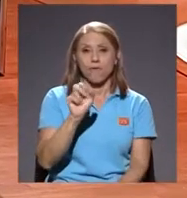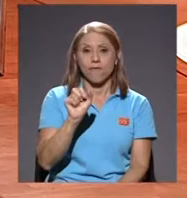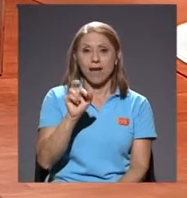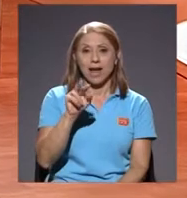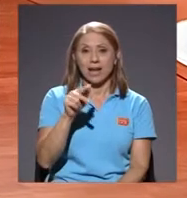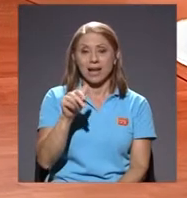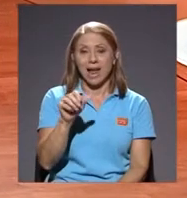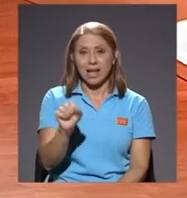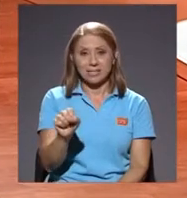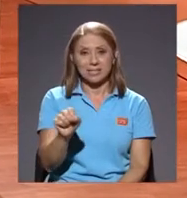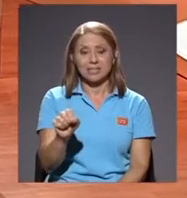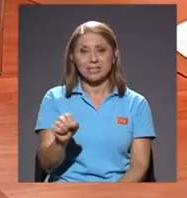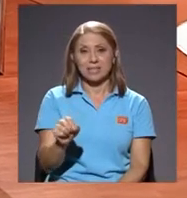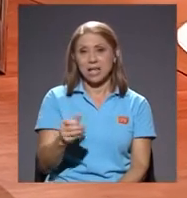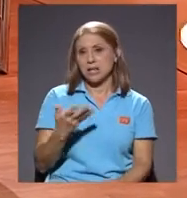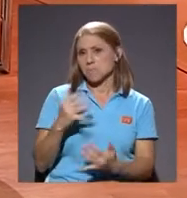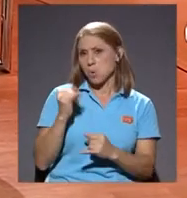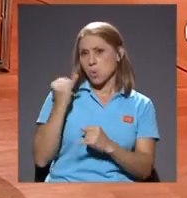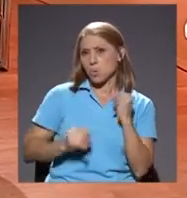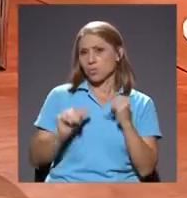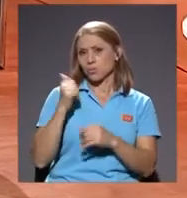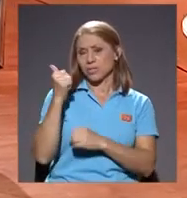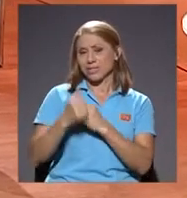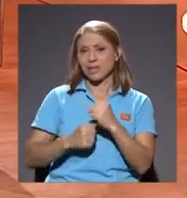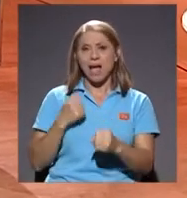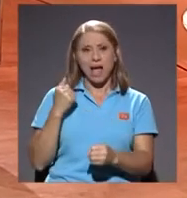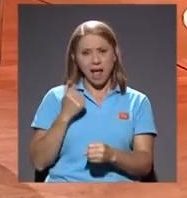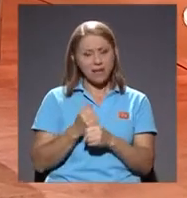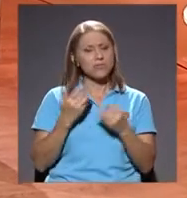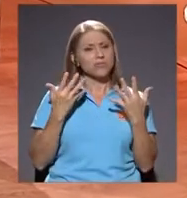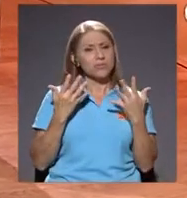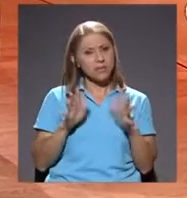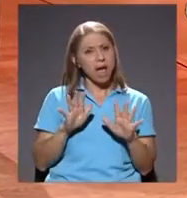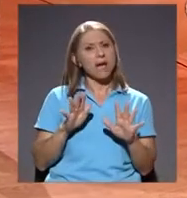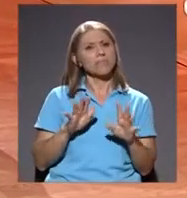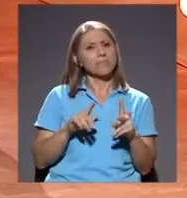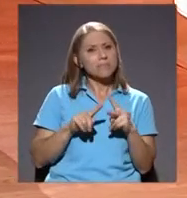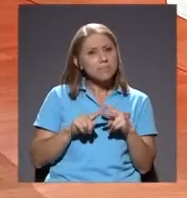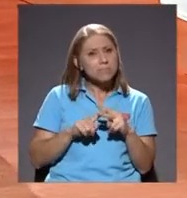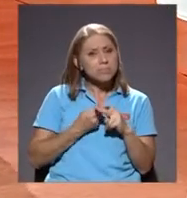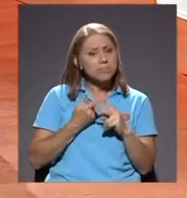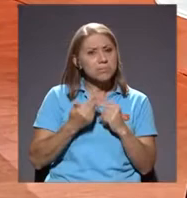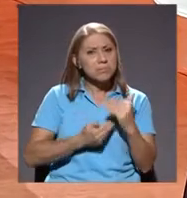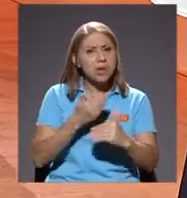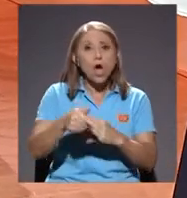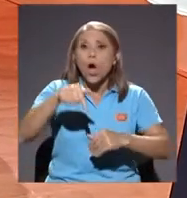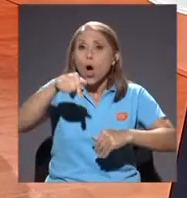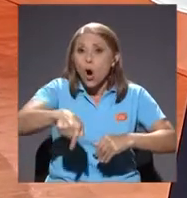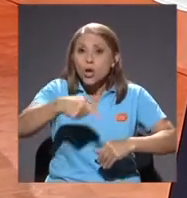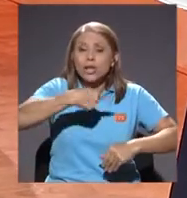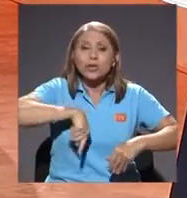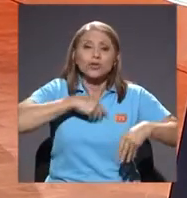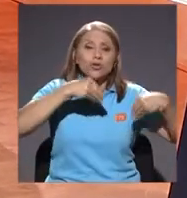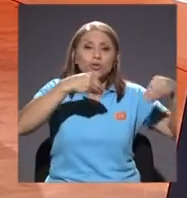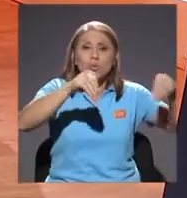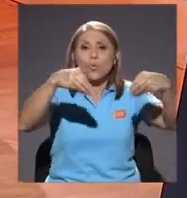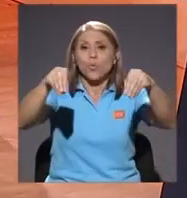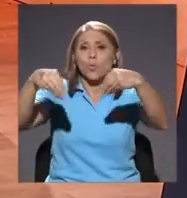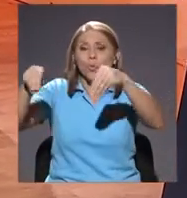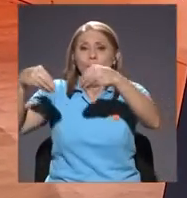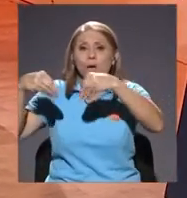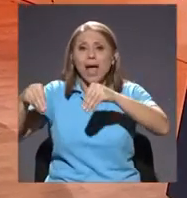en esta última década incursionando y hoy somos proveedores de las más importantes empresas